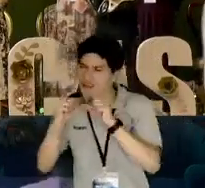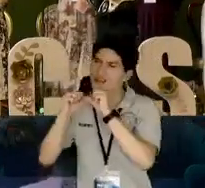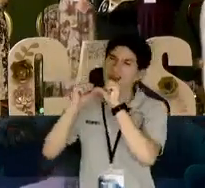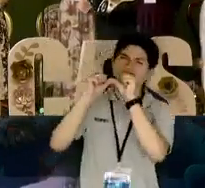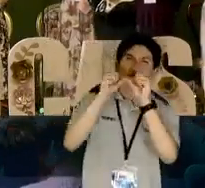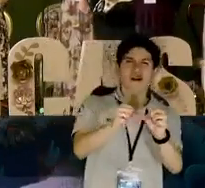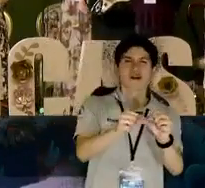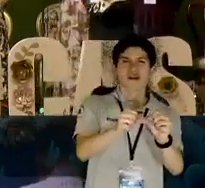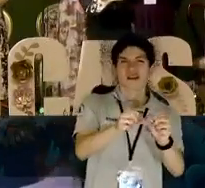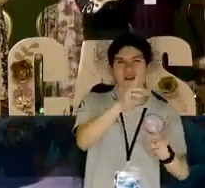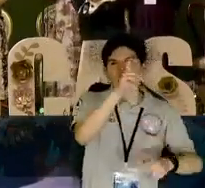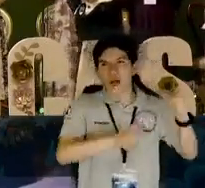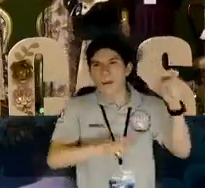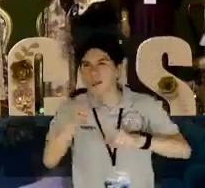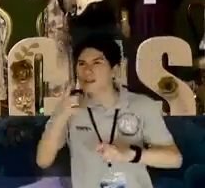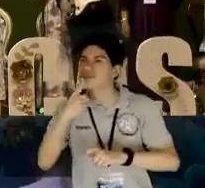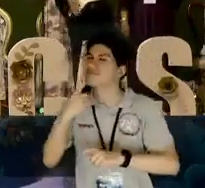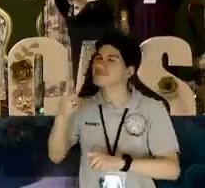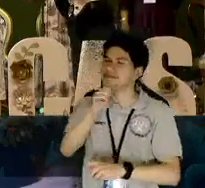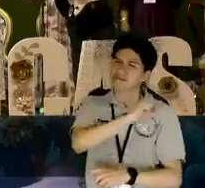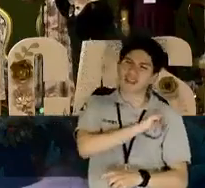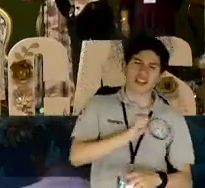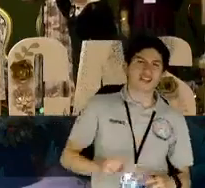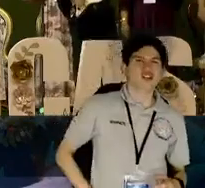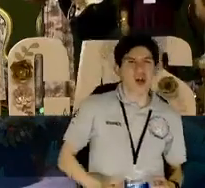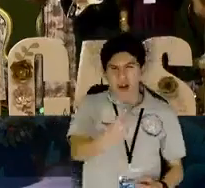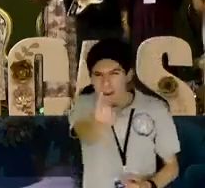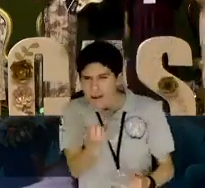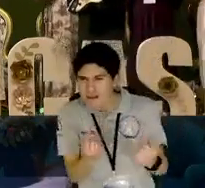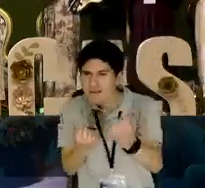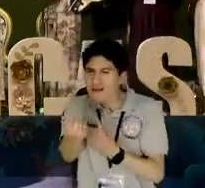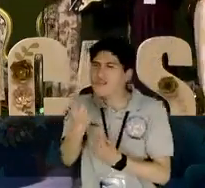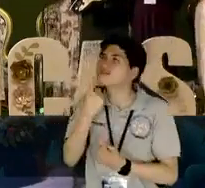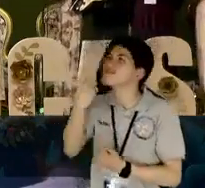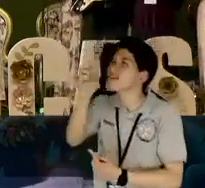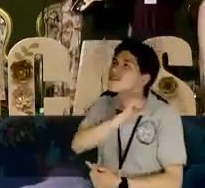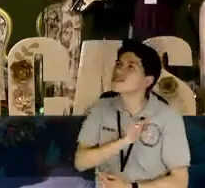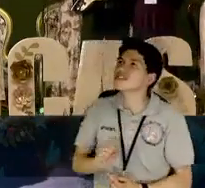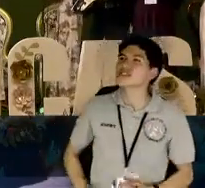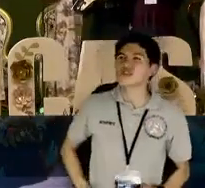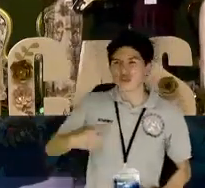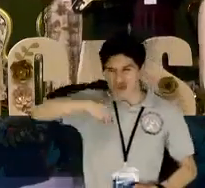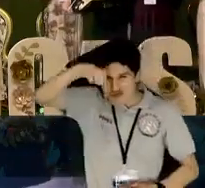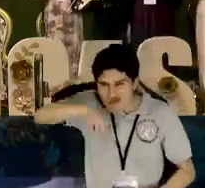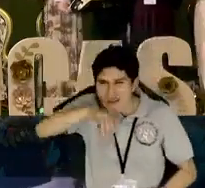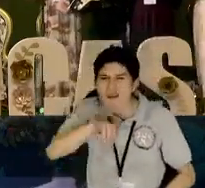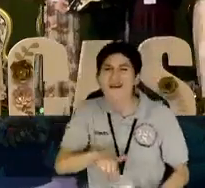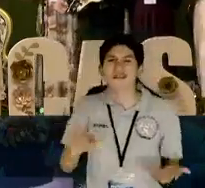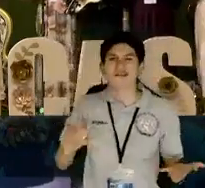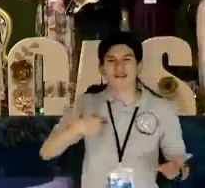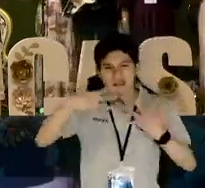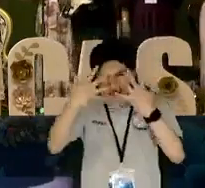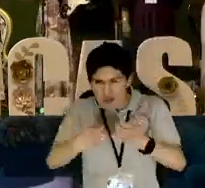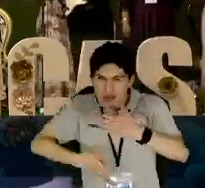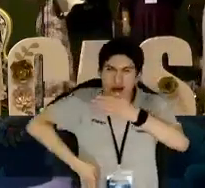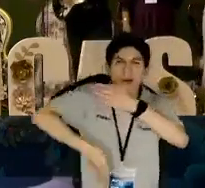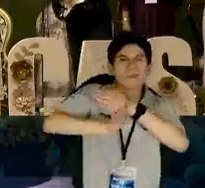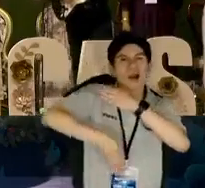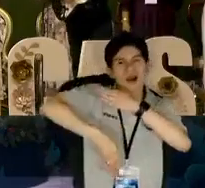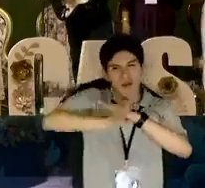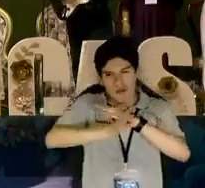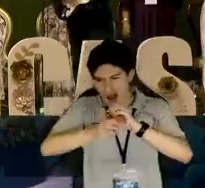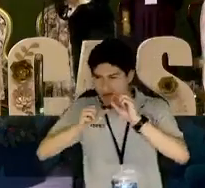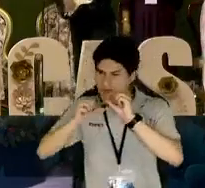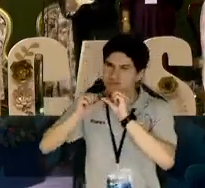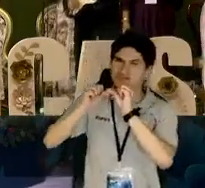sentido momentos duros en su vida, venga y dígale: Señor, aquí estoy yo. Yo quiero continuar, yo quiero permanecer.